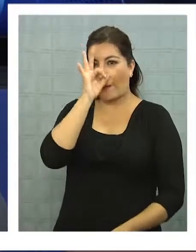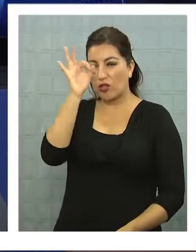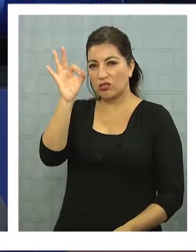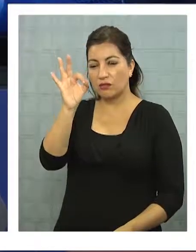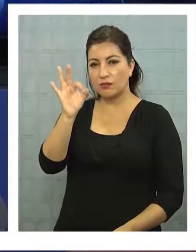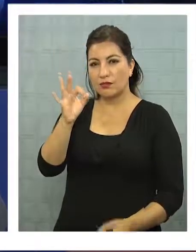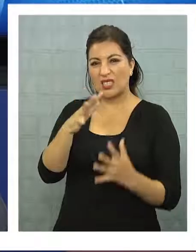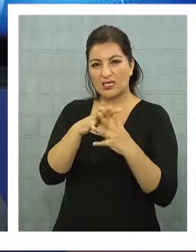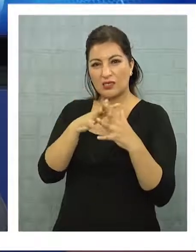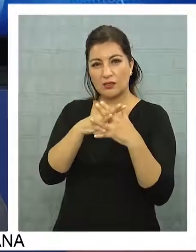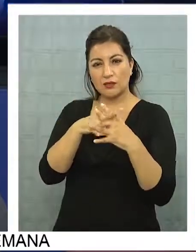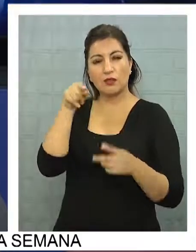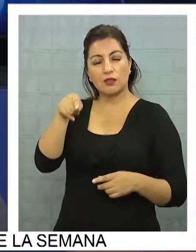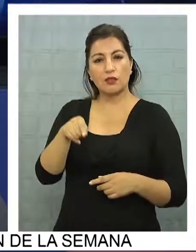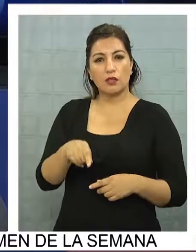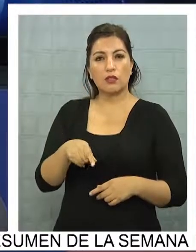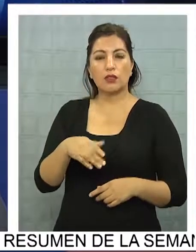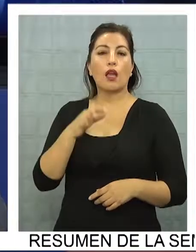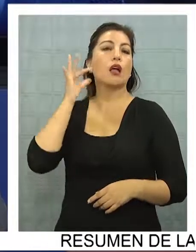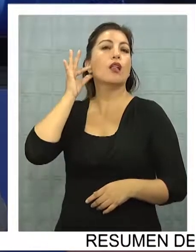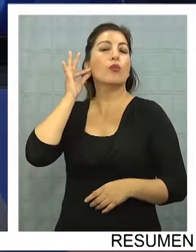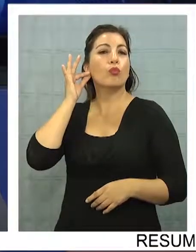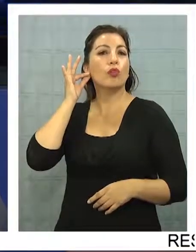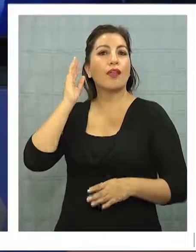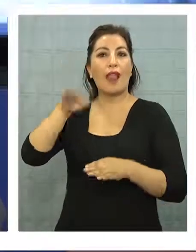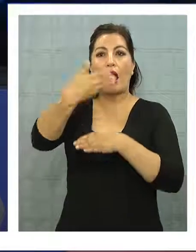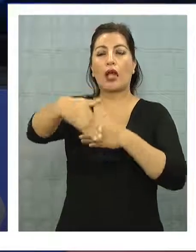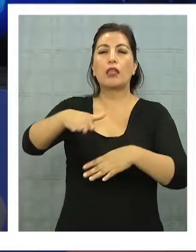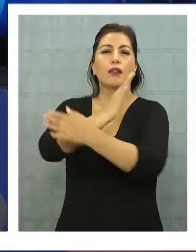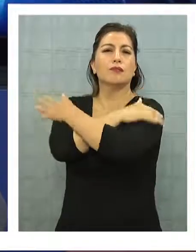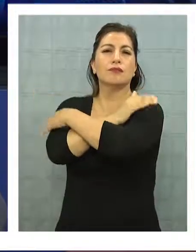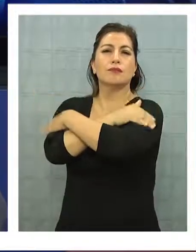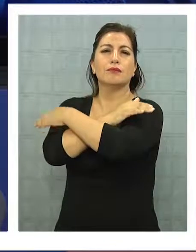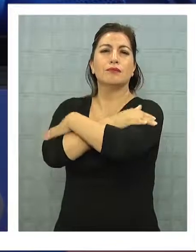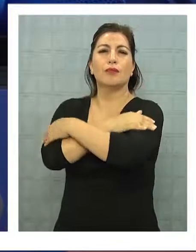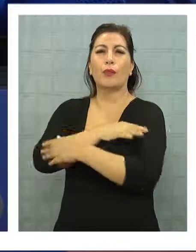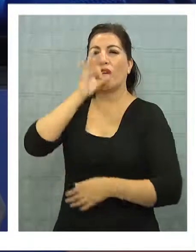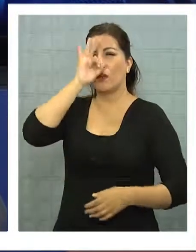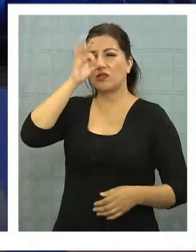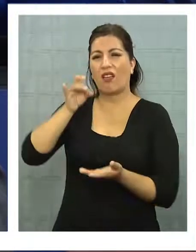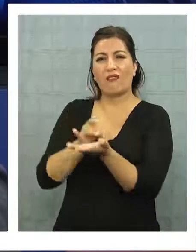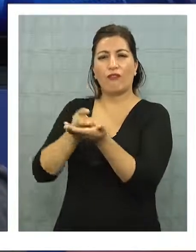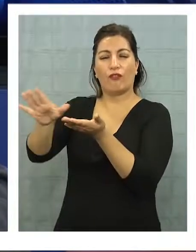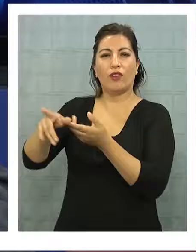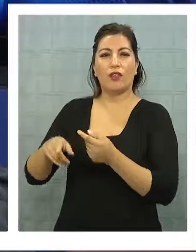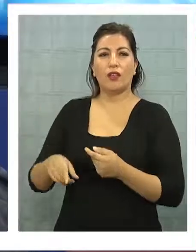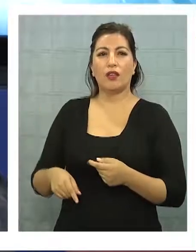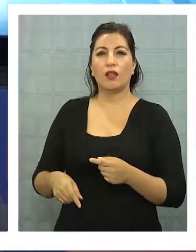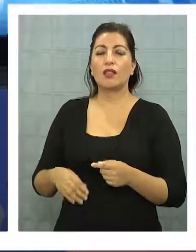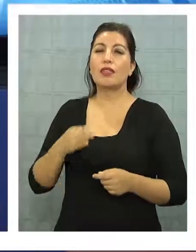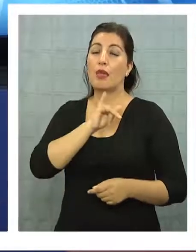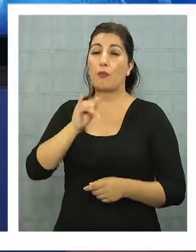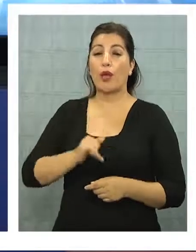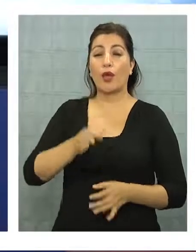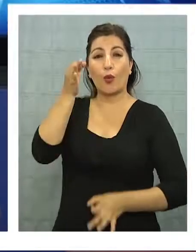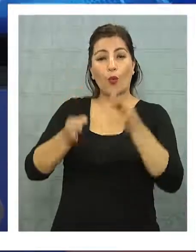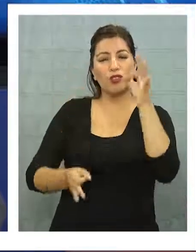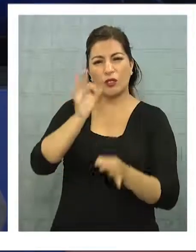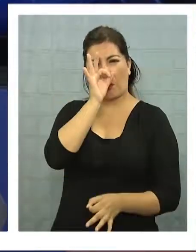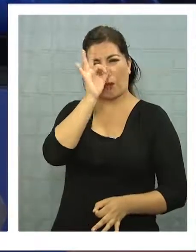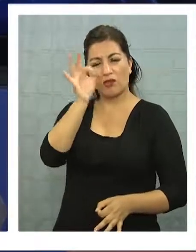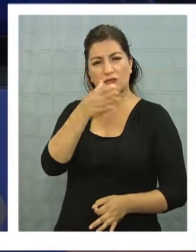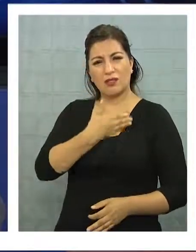Bueno, hay un tema que usted lo persigue y seguramente va a ser el tema en esta pre-campaña y eventualmente si usted es el candidato presidencial, ¿qué es el regreso de Pinochet?